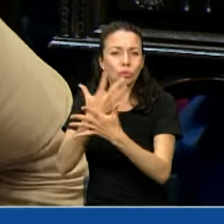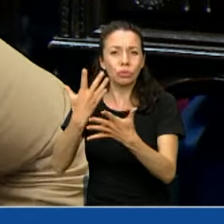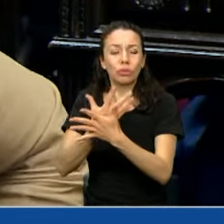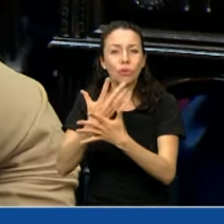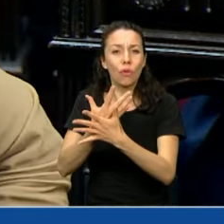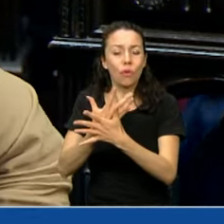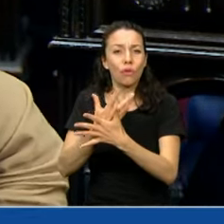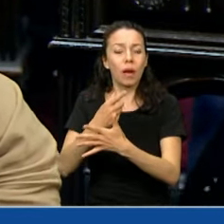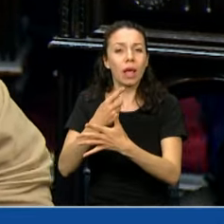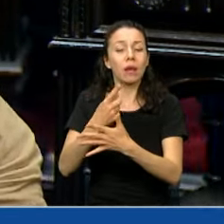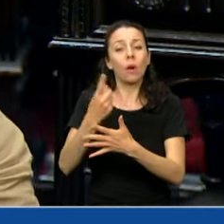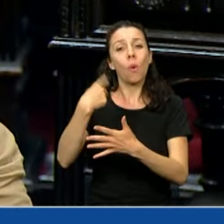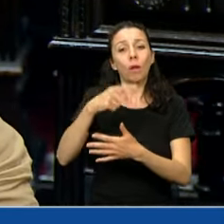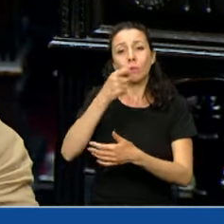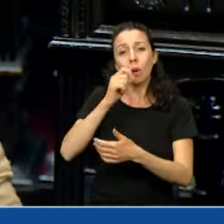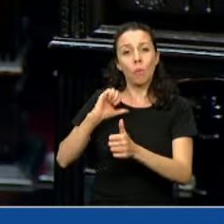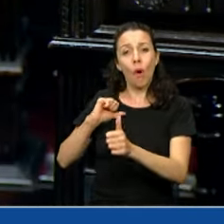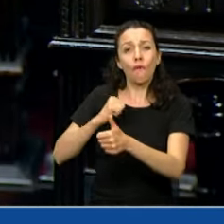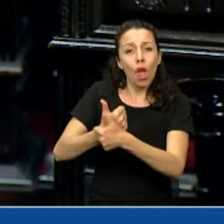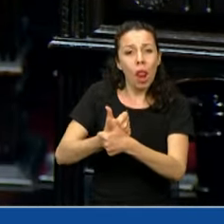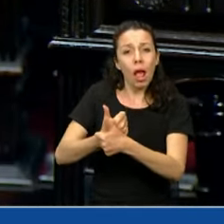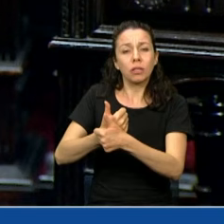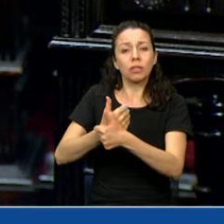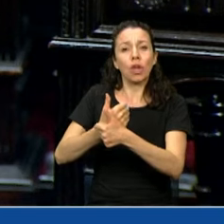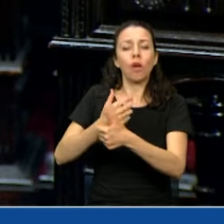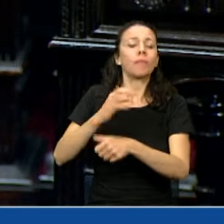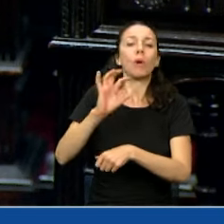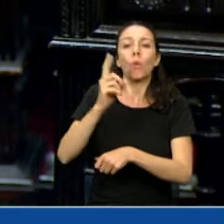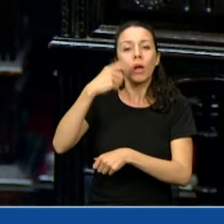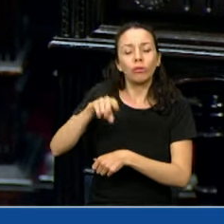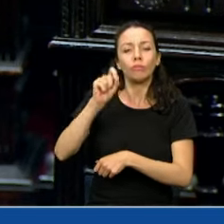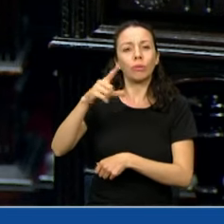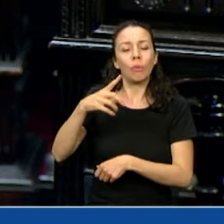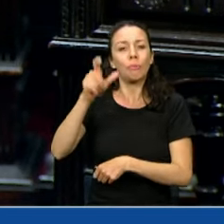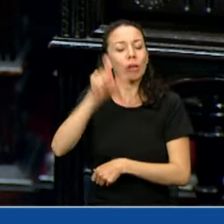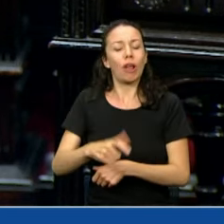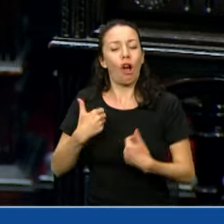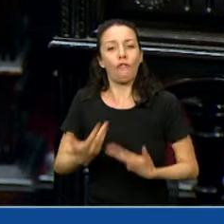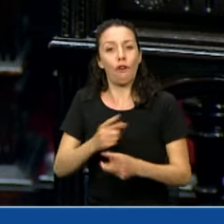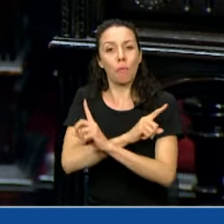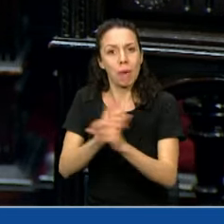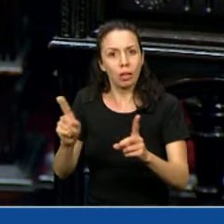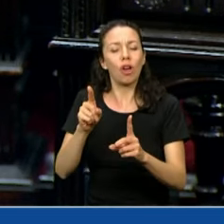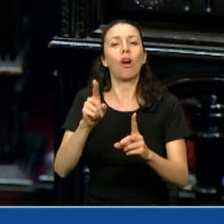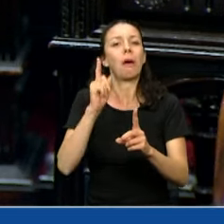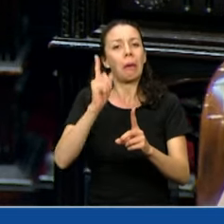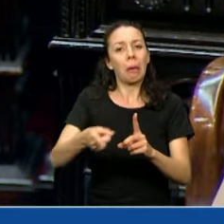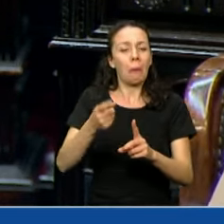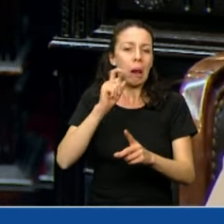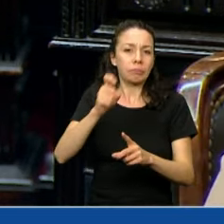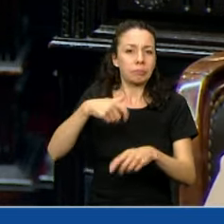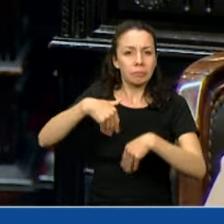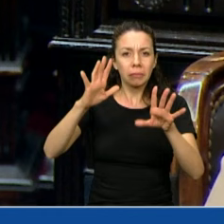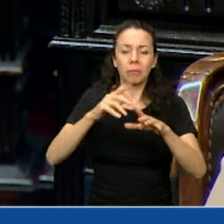cuando es violada por sobre todas las cosas su confianza 41 de las mujeres en América Latina